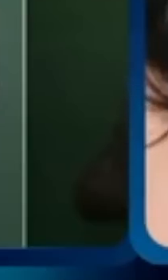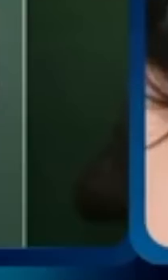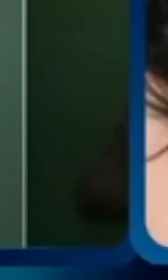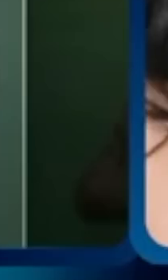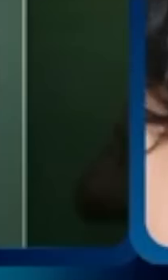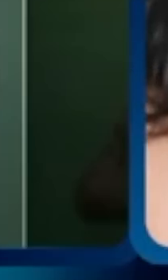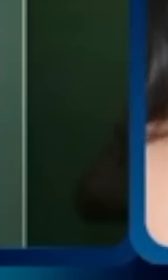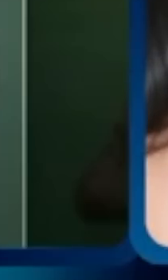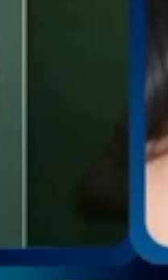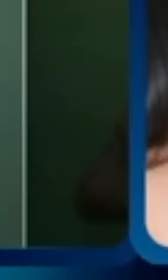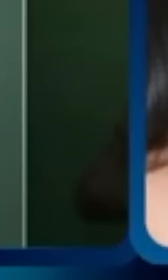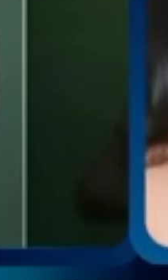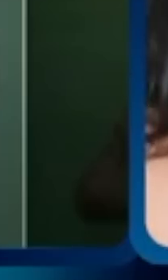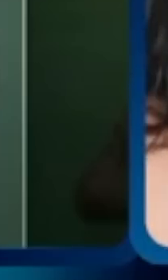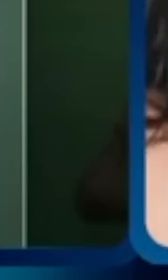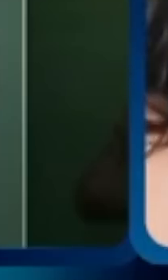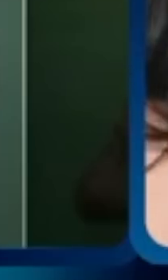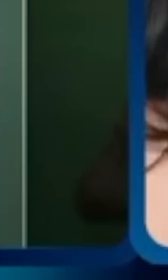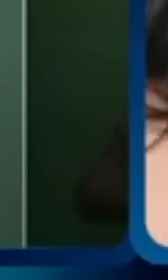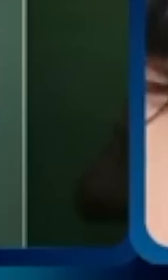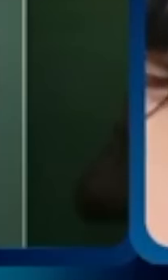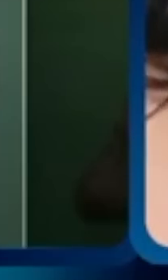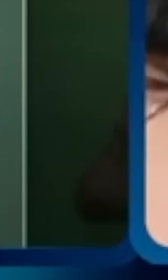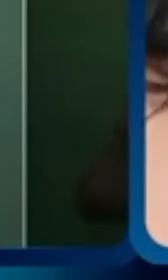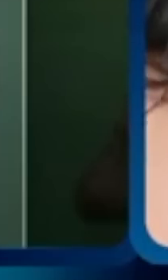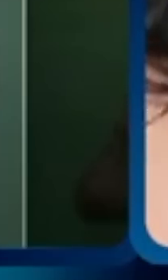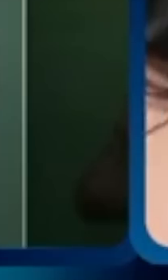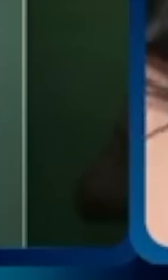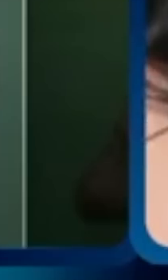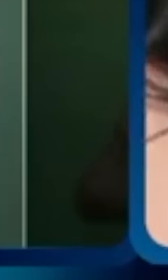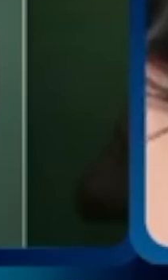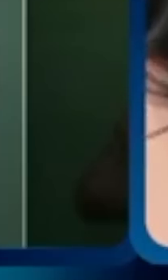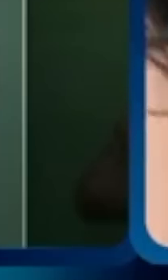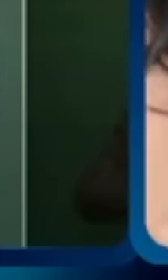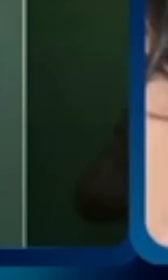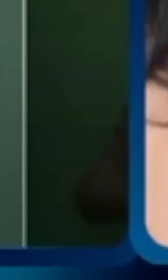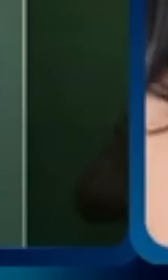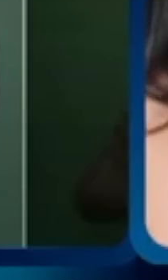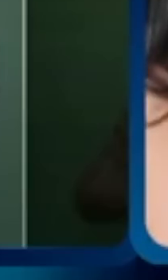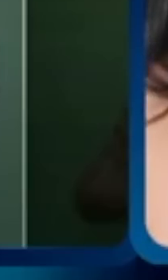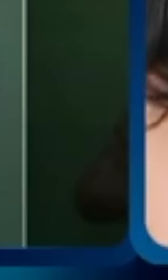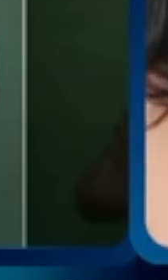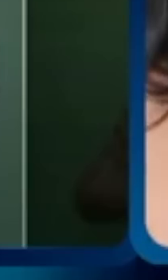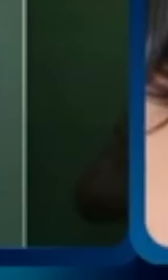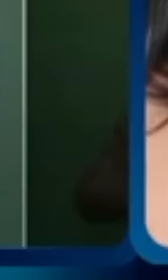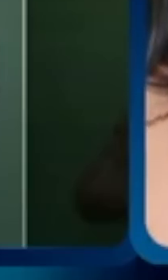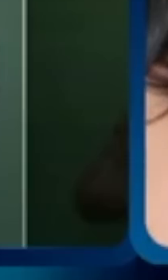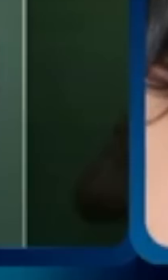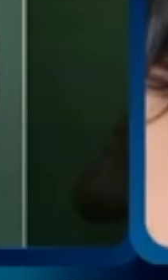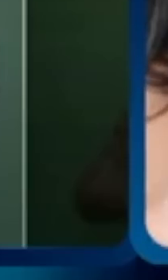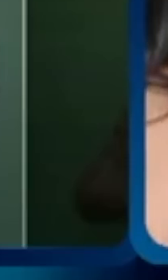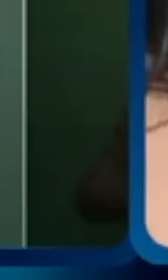golpeteos por parte de caradura temo la van a ser más fuertes si ustedes se meten en sus vídeos van a ver que no hay vídeo donde cada dólar de mola